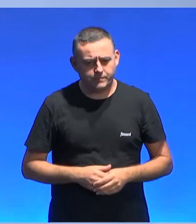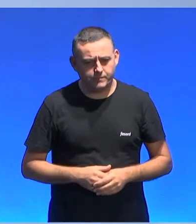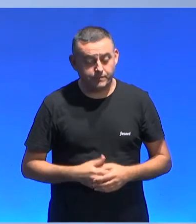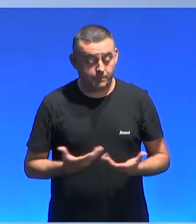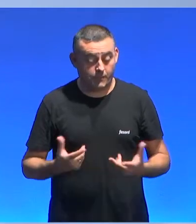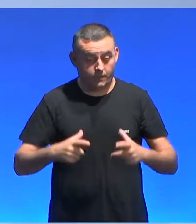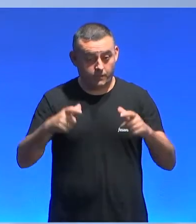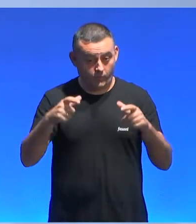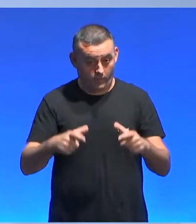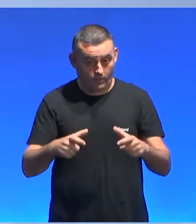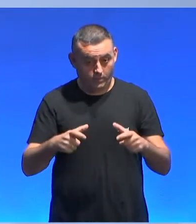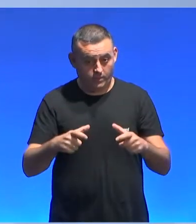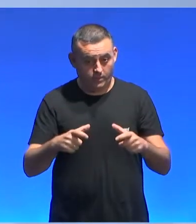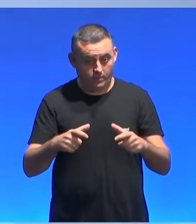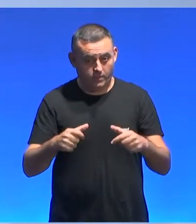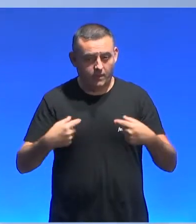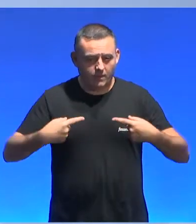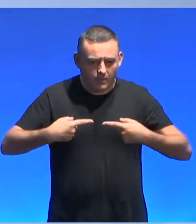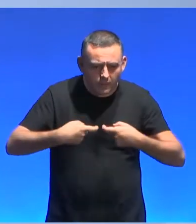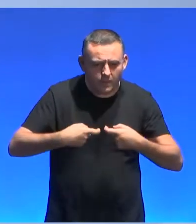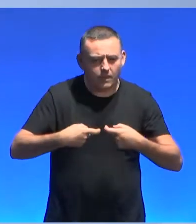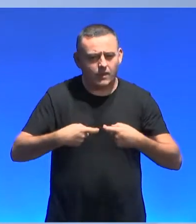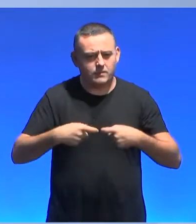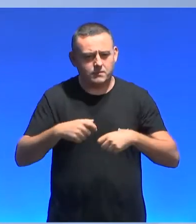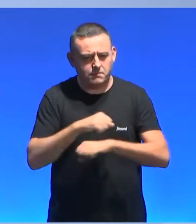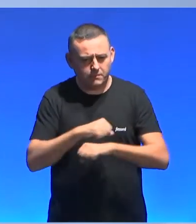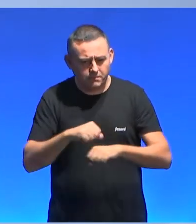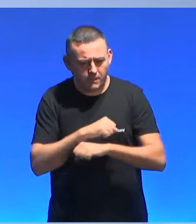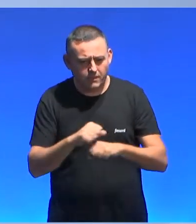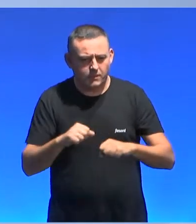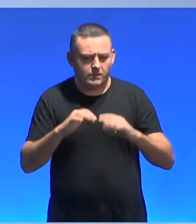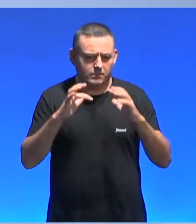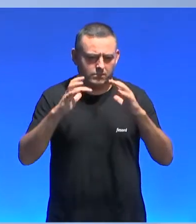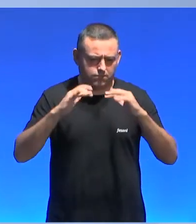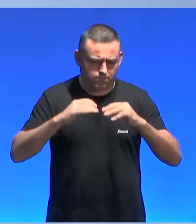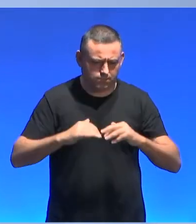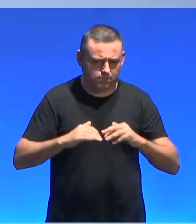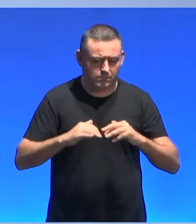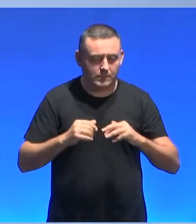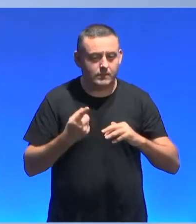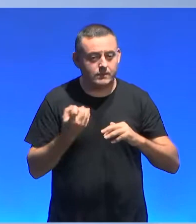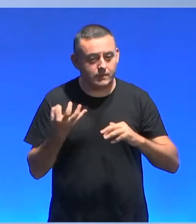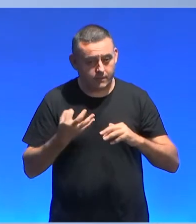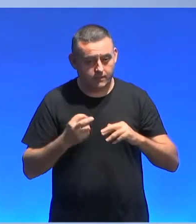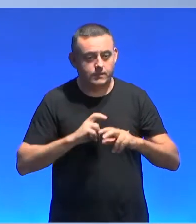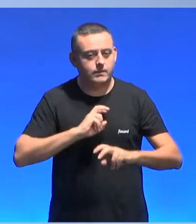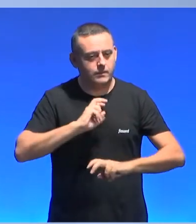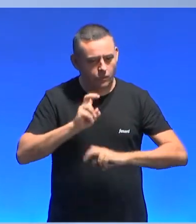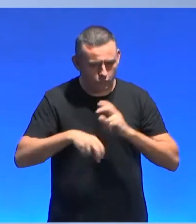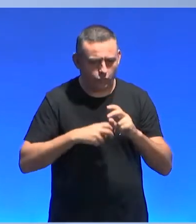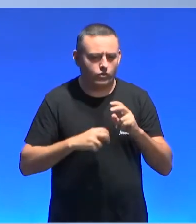destruidas ha necesitado una reconstrucción. Esto sí que es un momento